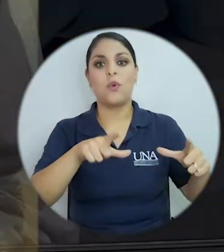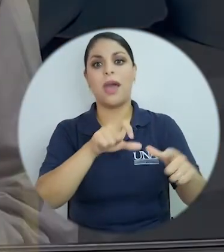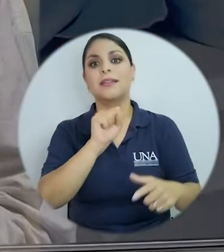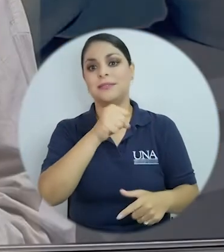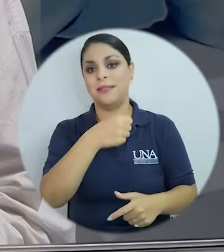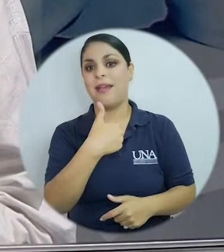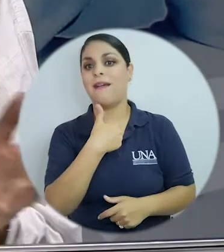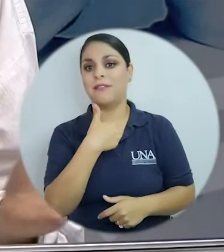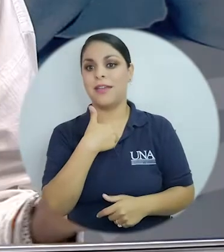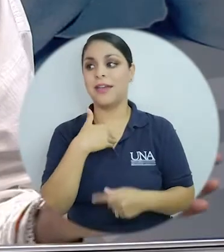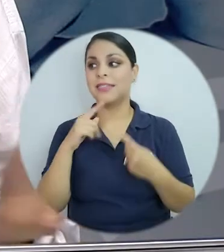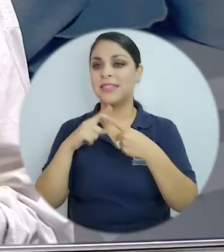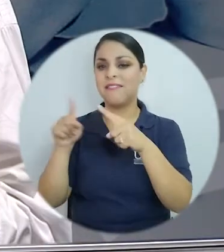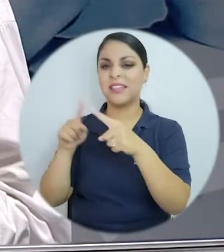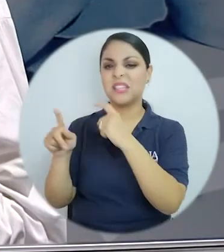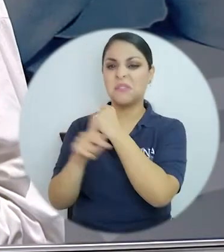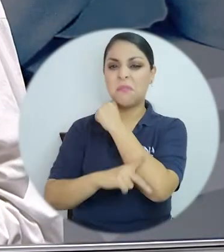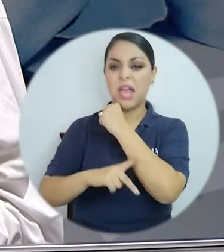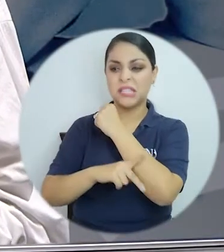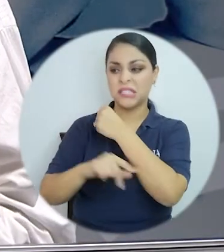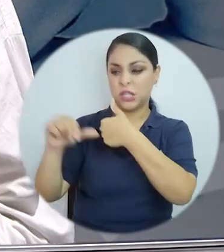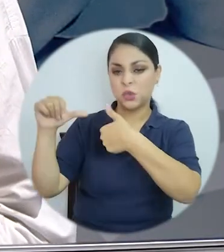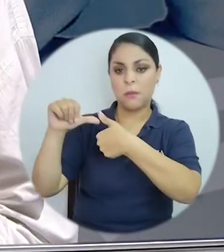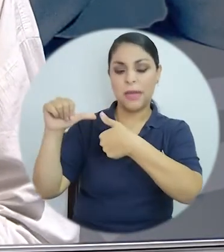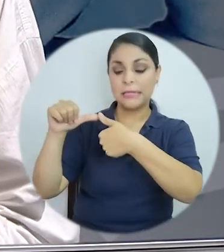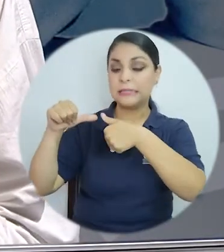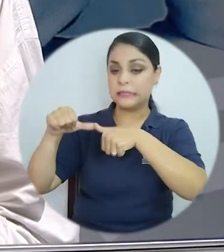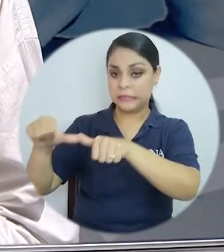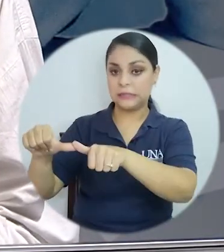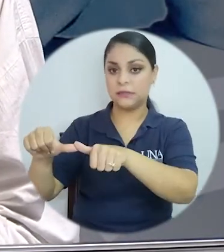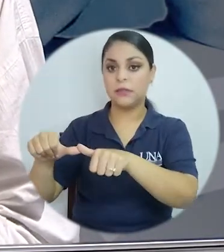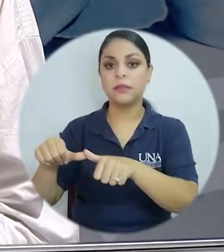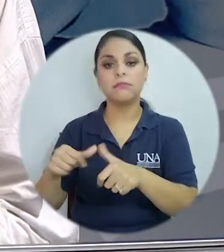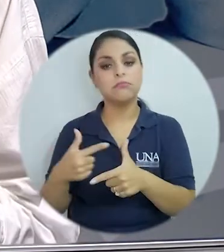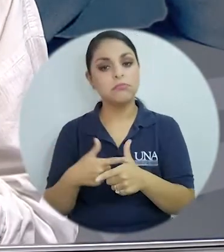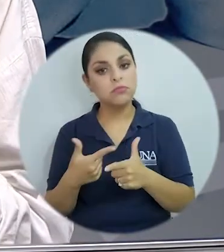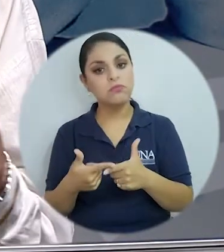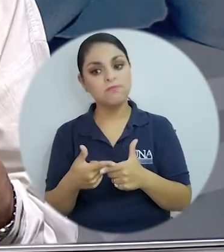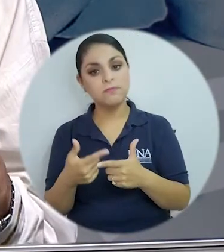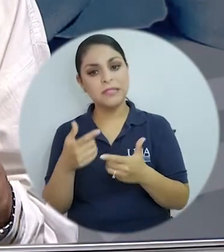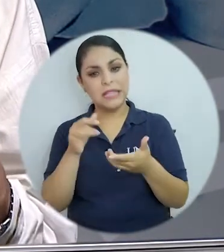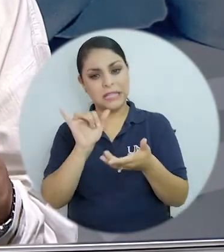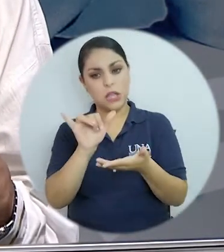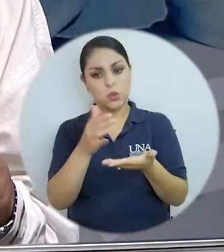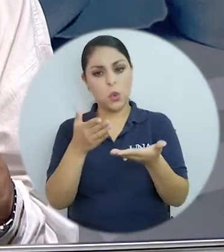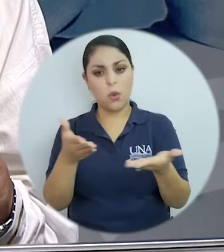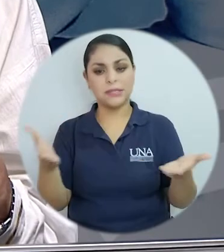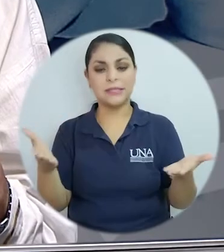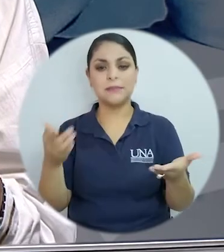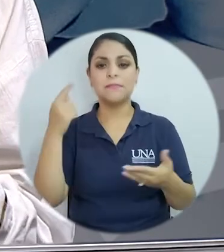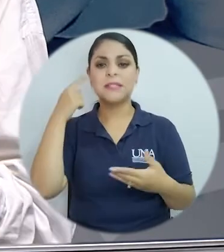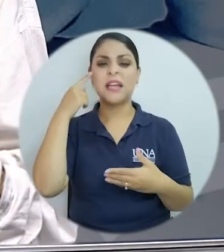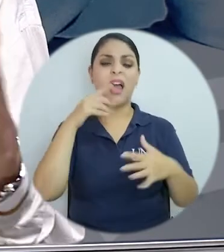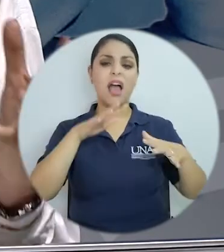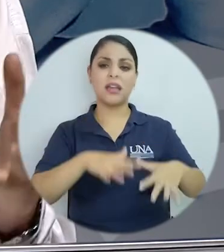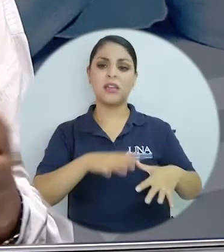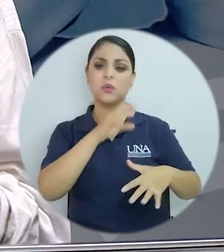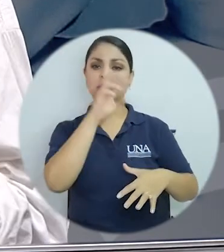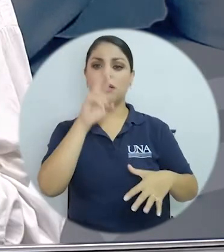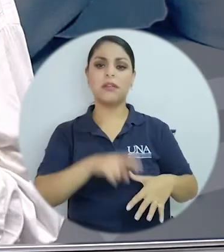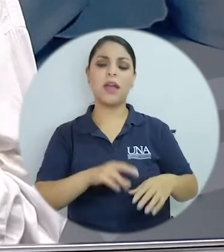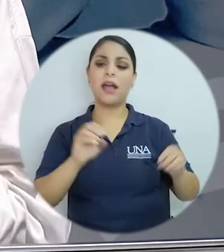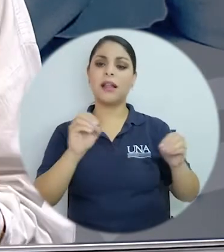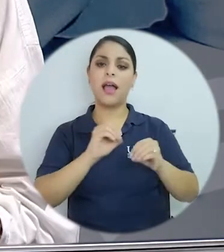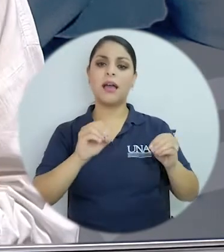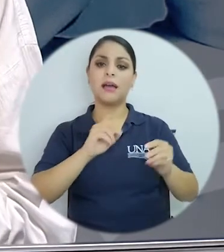y que todavía en varios países de Centroamérica vemos que eso se manifiesta. Entonces, esos elementos, sin decir que aquí no pasó